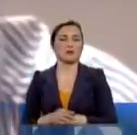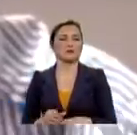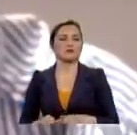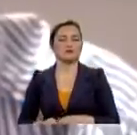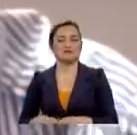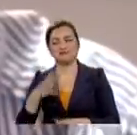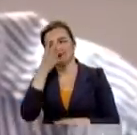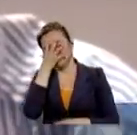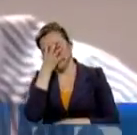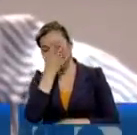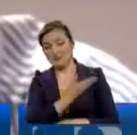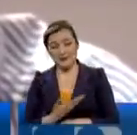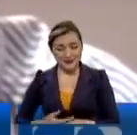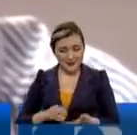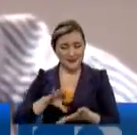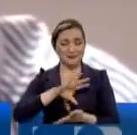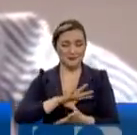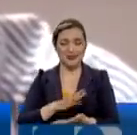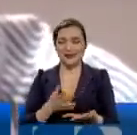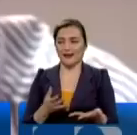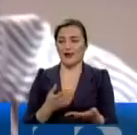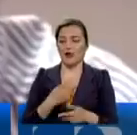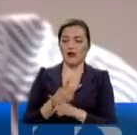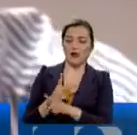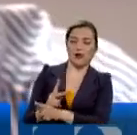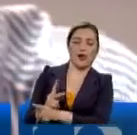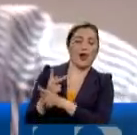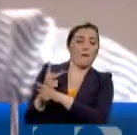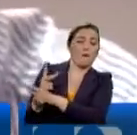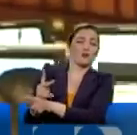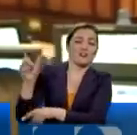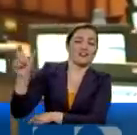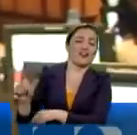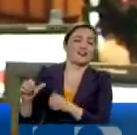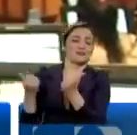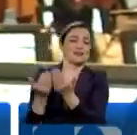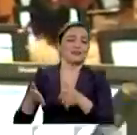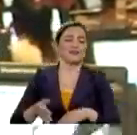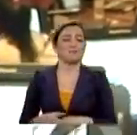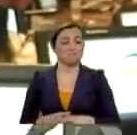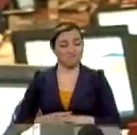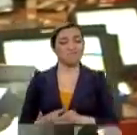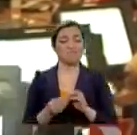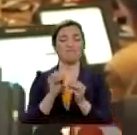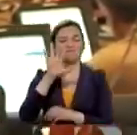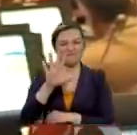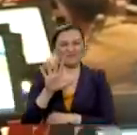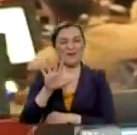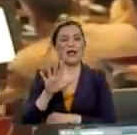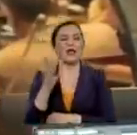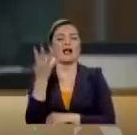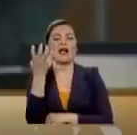vergonzoso que el presidente de la Asamblea Nacional tenga actitudes de blindaje En la Revolución Ciudadana, 14 irán a